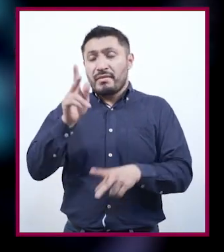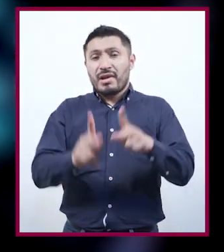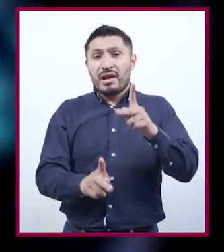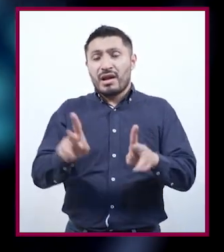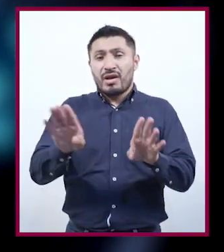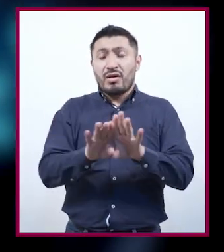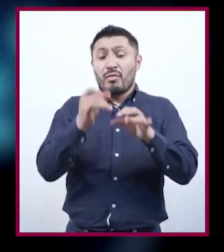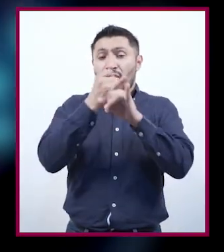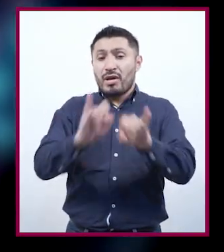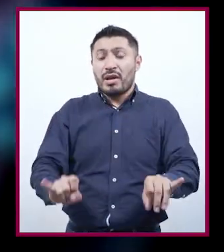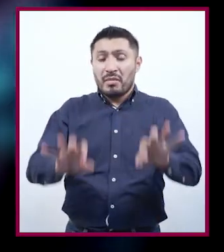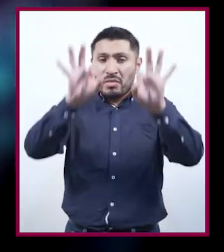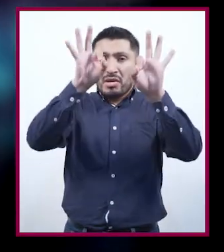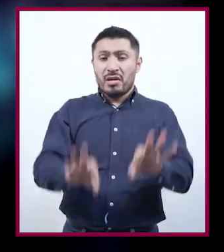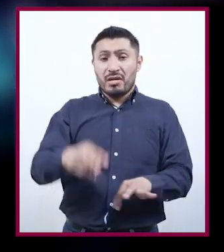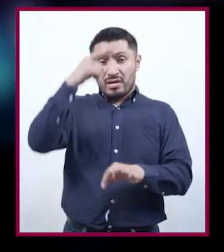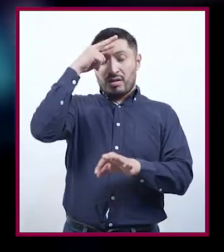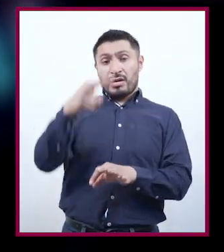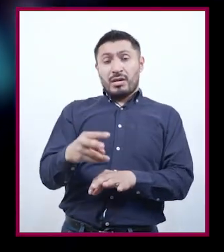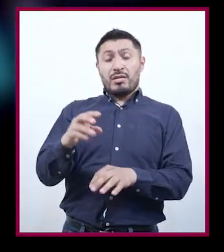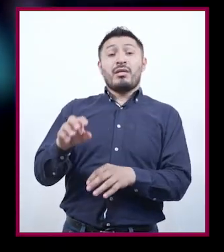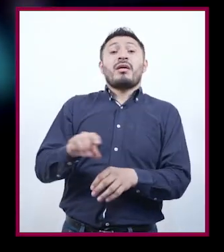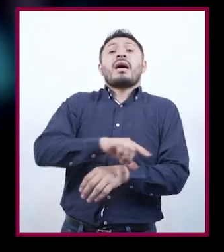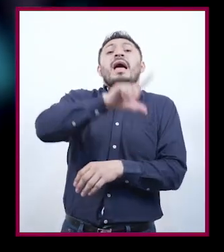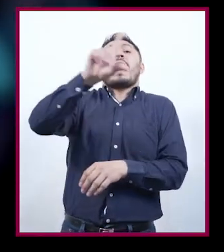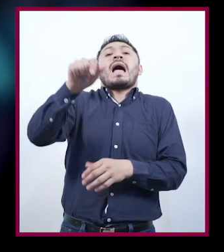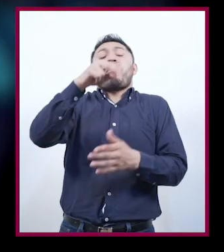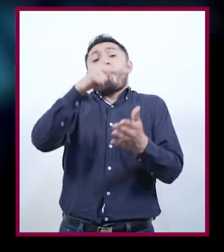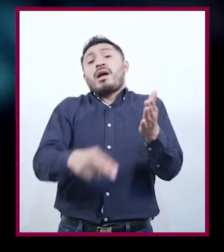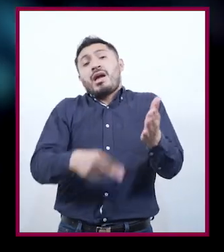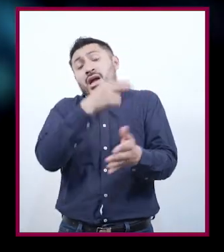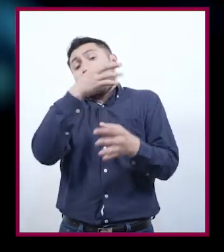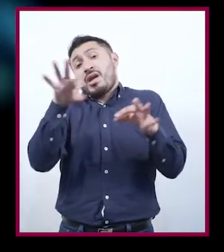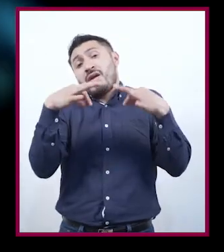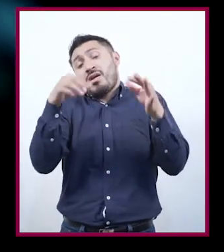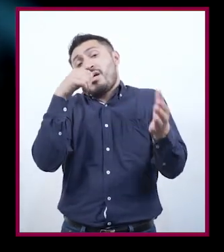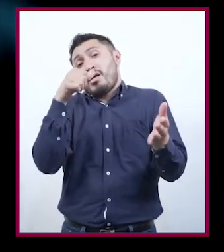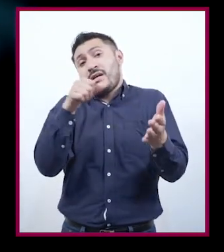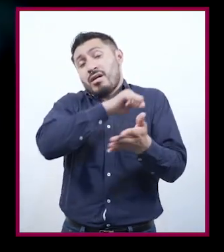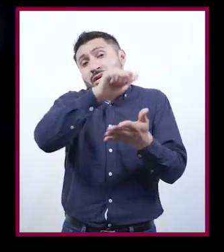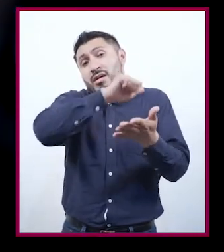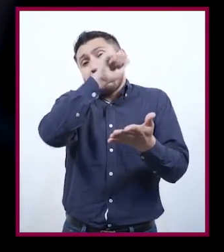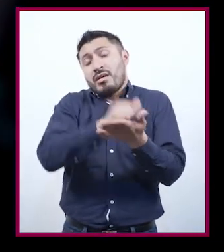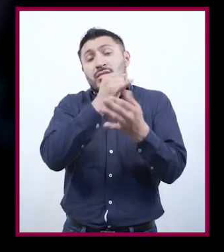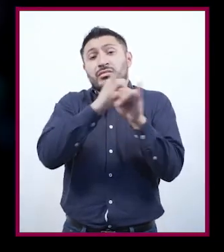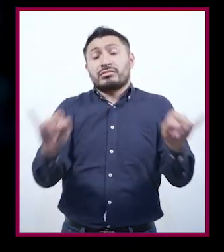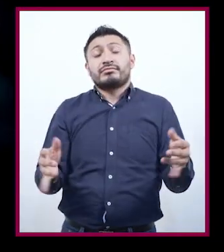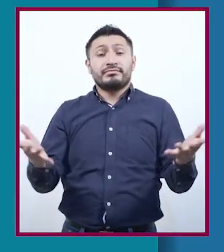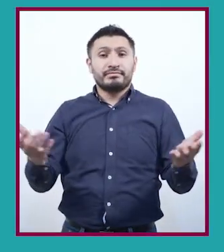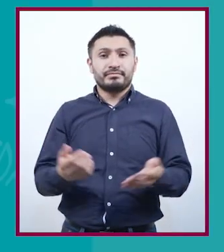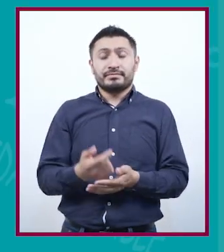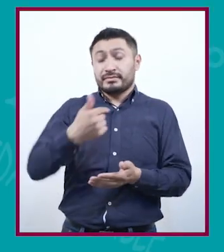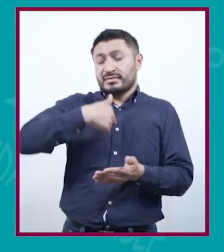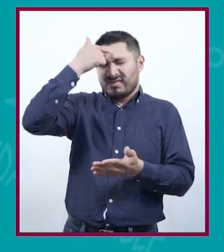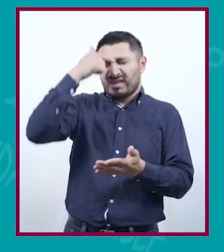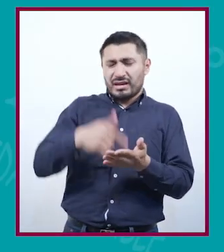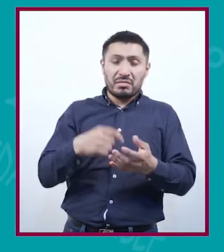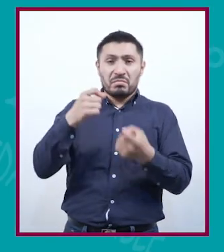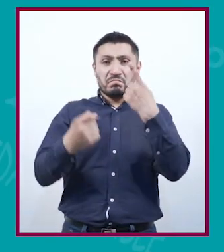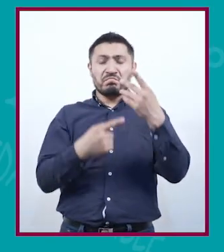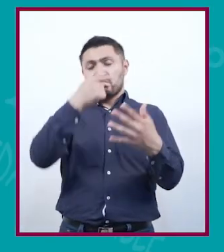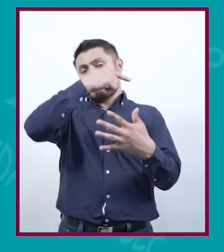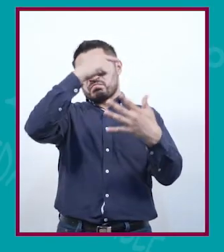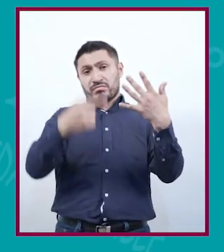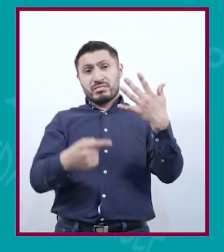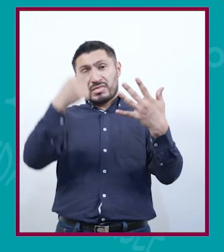puede hablar de una independencia total de México, más allá de la firma del Acta de Independencia? Creo que podríamos